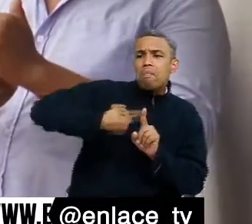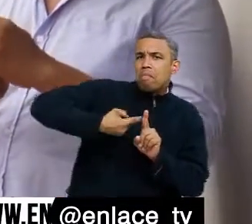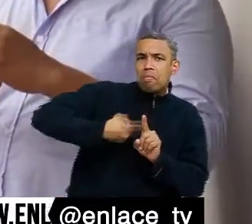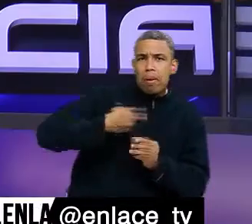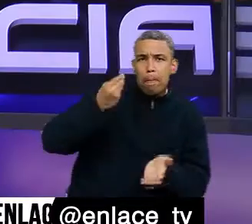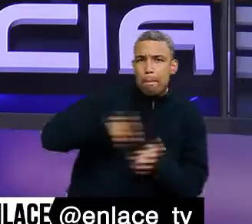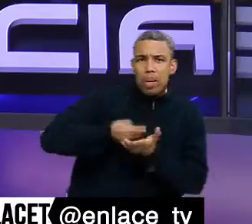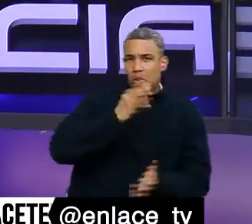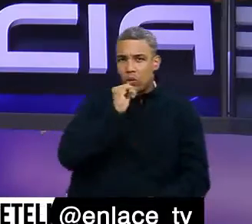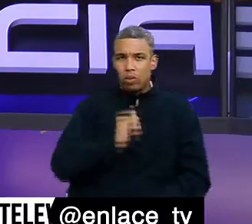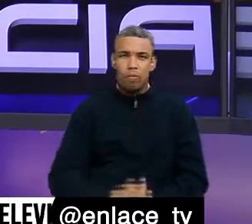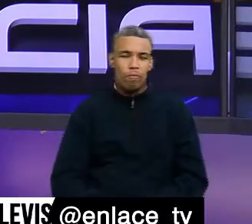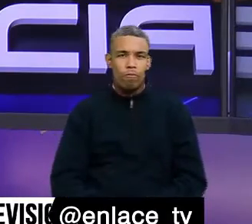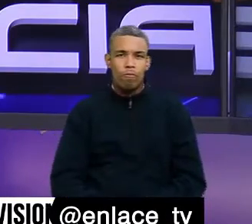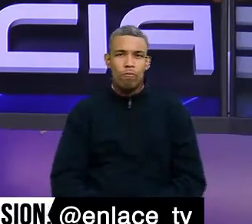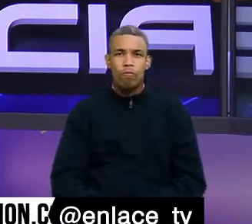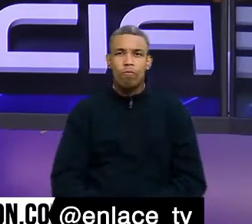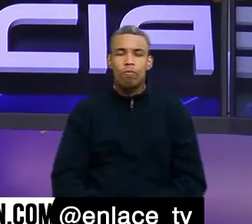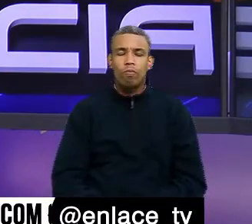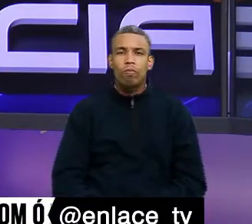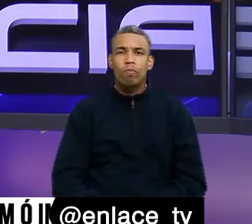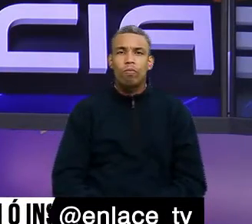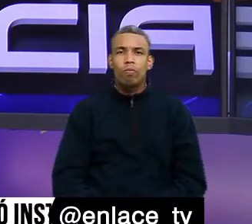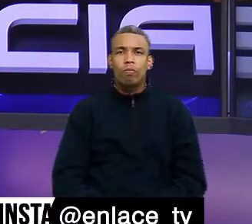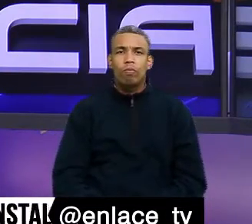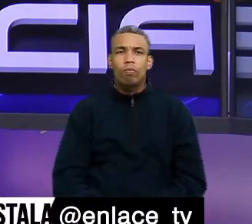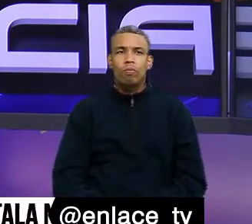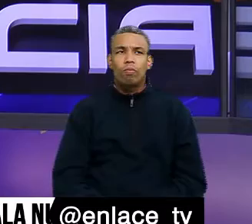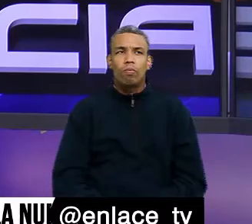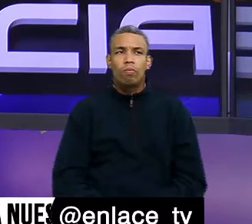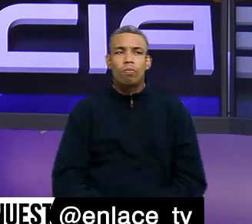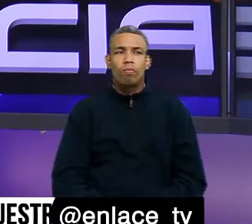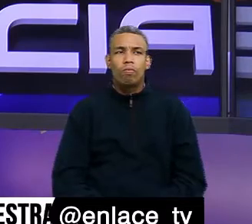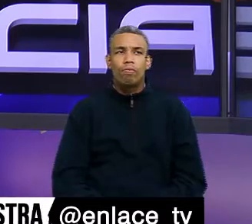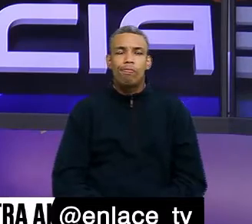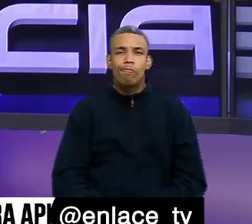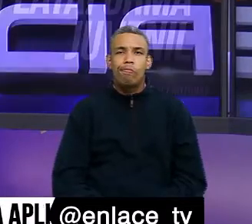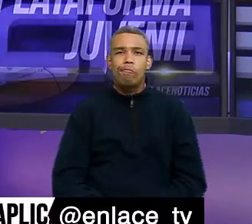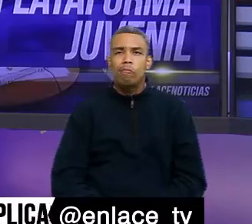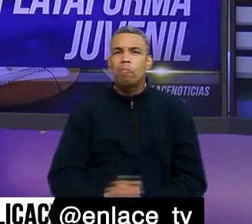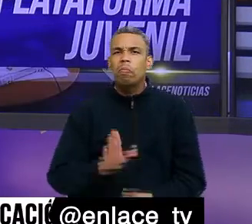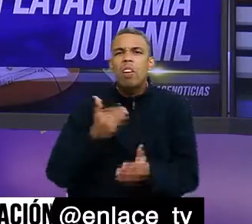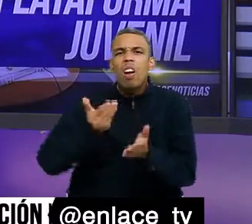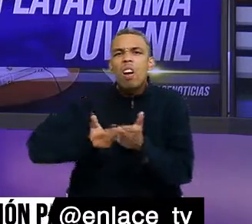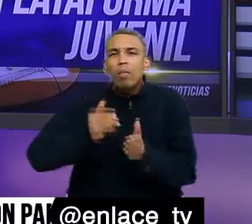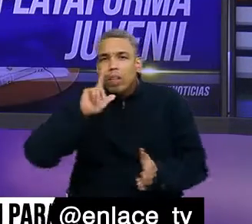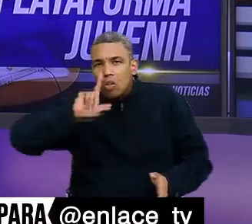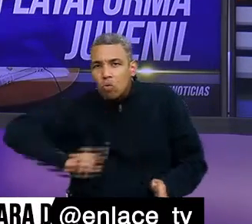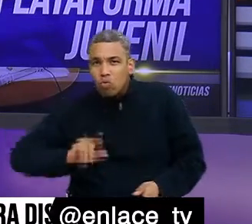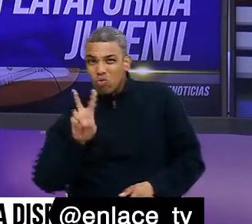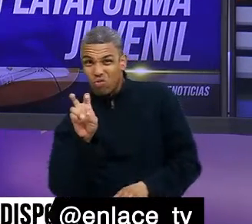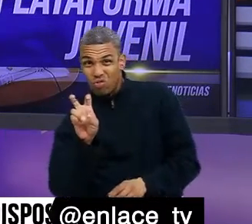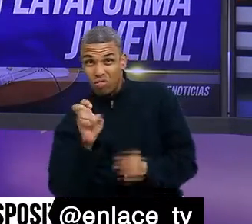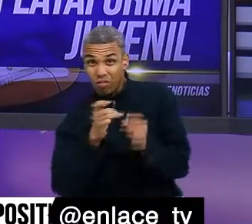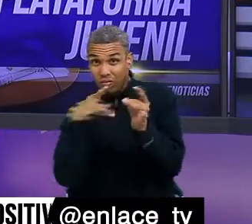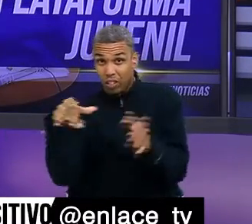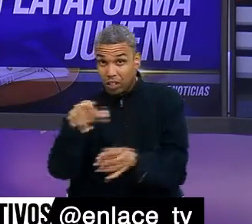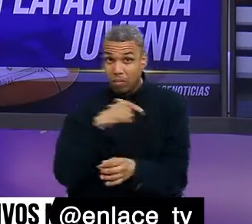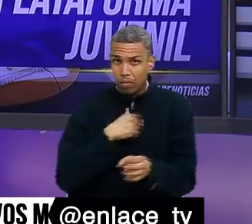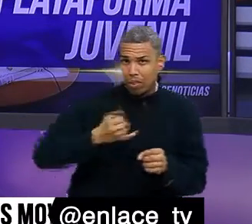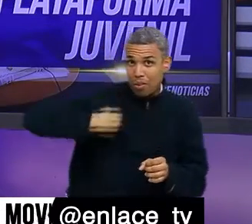liquidaciones. Ya hasta este 7 de julio estarán abiertas las inscripciones en la Plataforma Juvenil Municipal. El objetivo